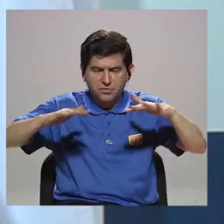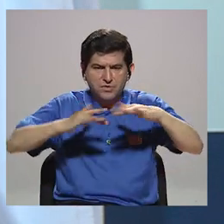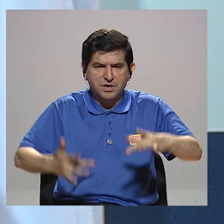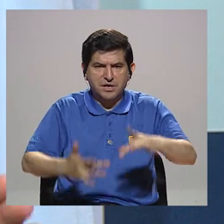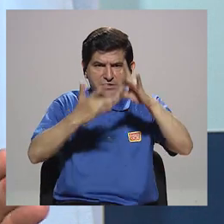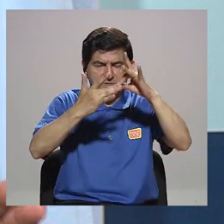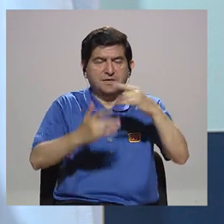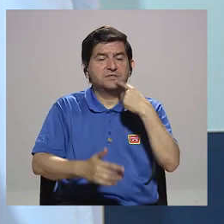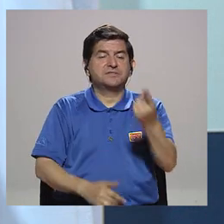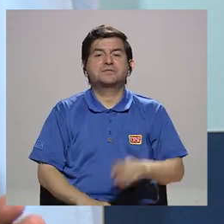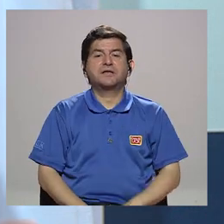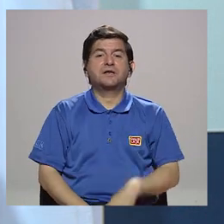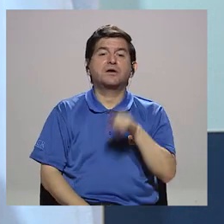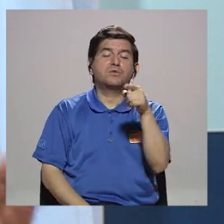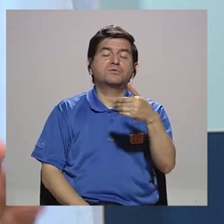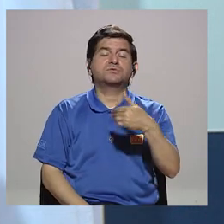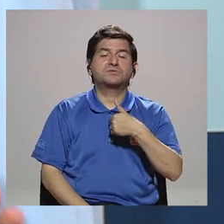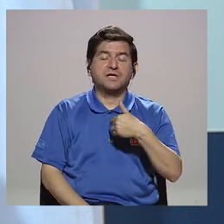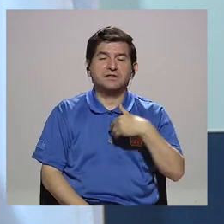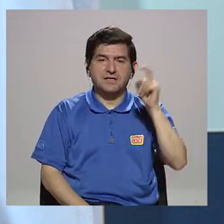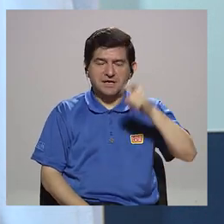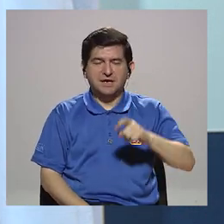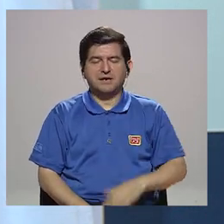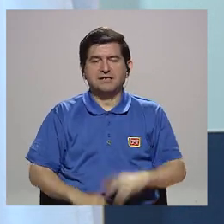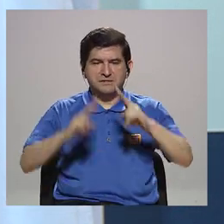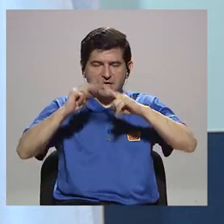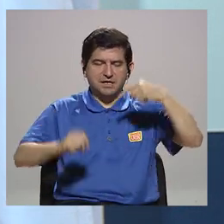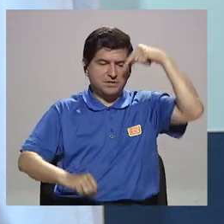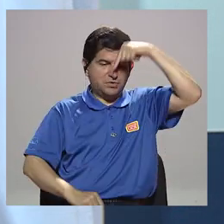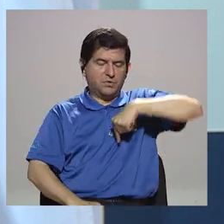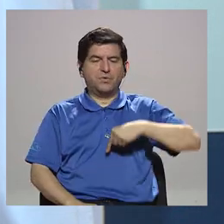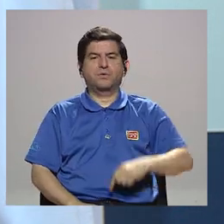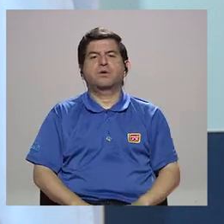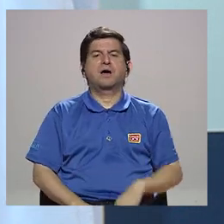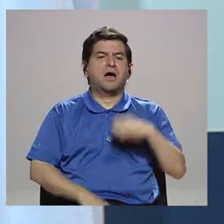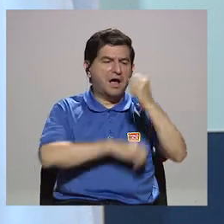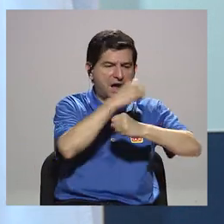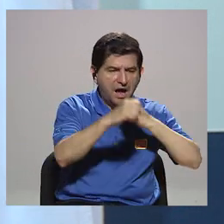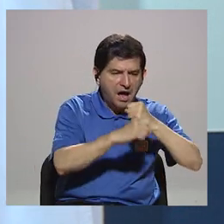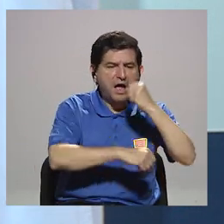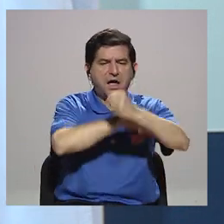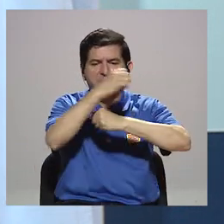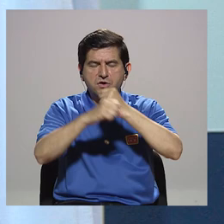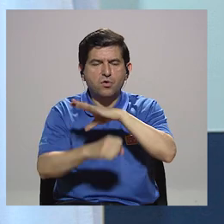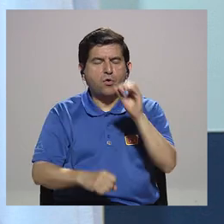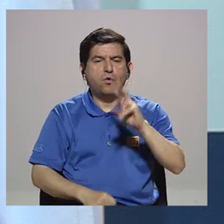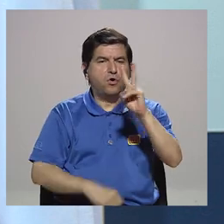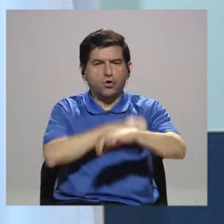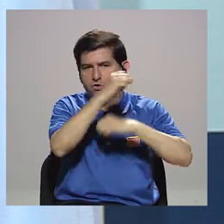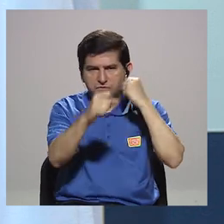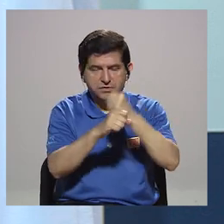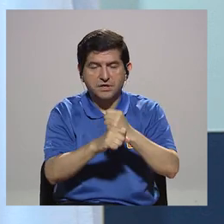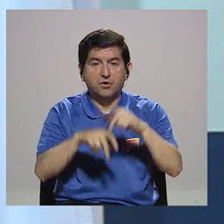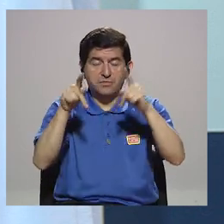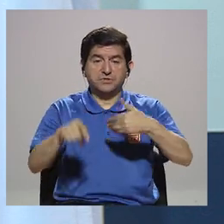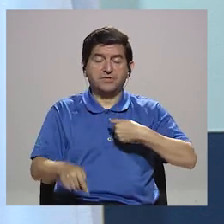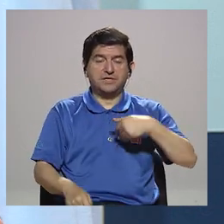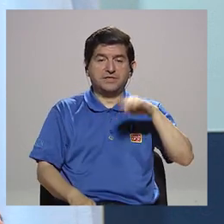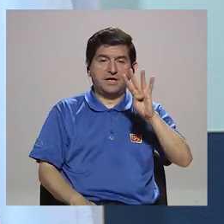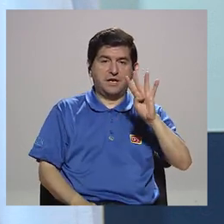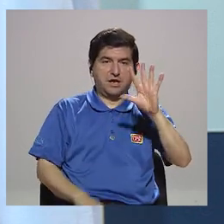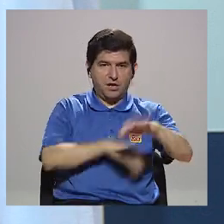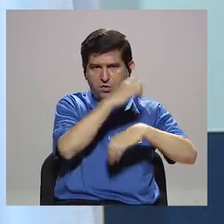cubículo especial donde le vamos a decir, mira, vos tenés que hacerte una gastroscopía cada año, cada 2 años. O si el paciente tiene